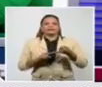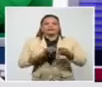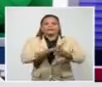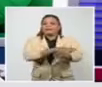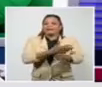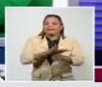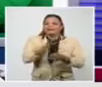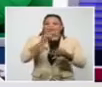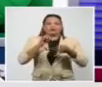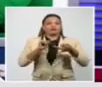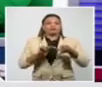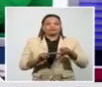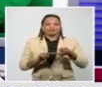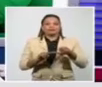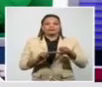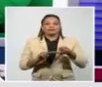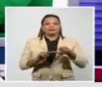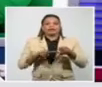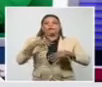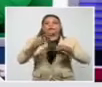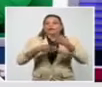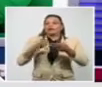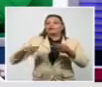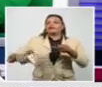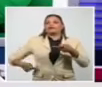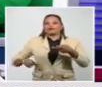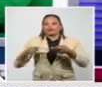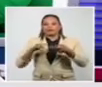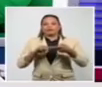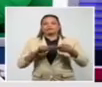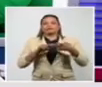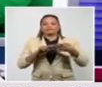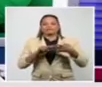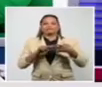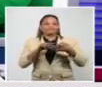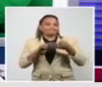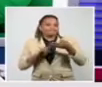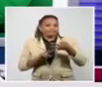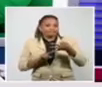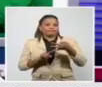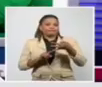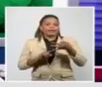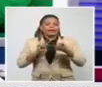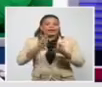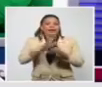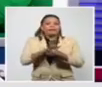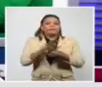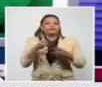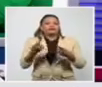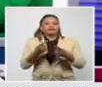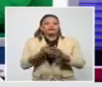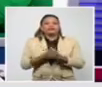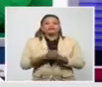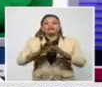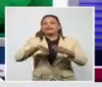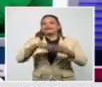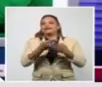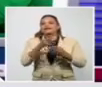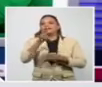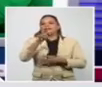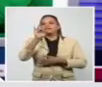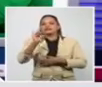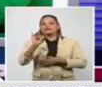arterial, la insuficiencia renal crónica, que comenzó desde el día 27 de